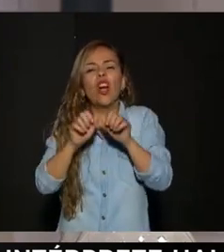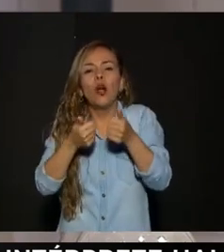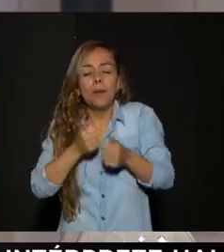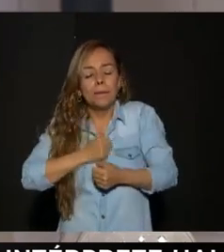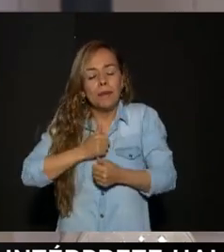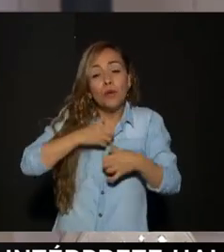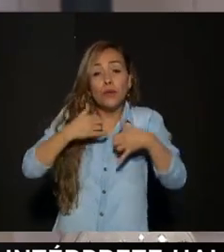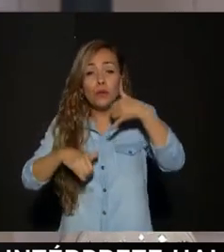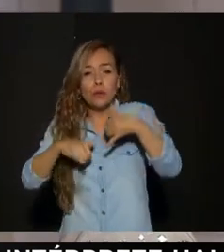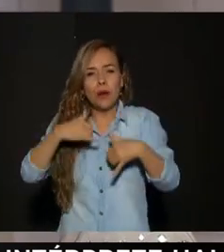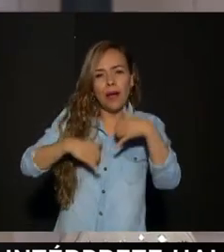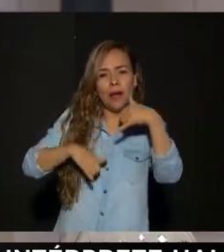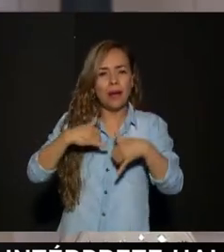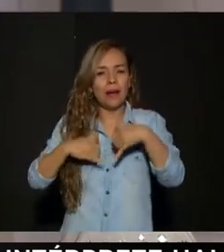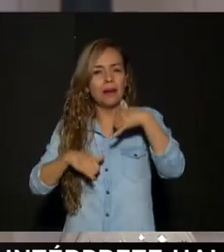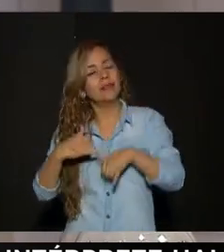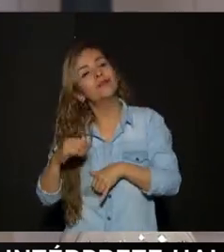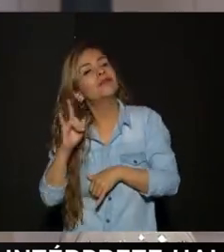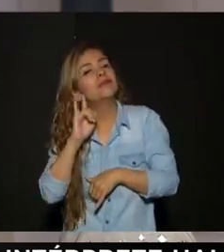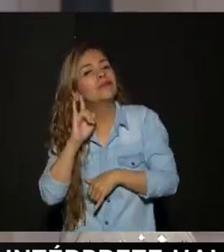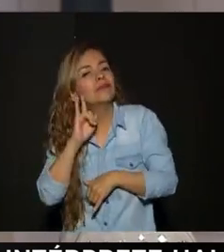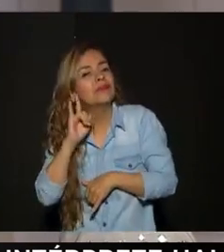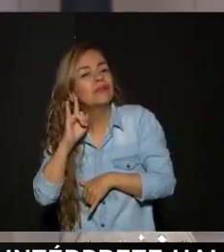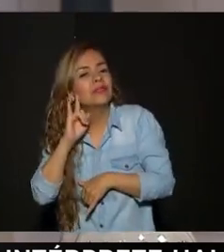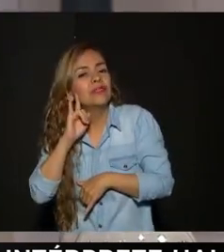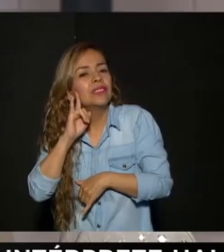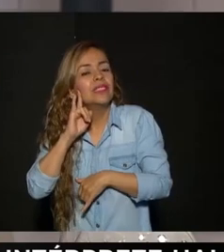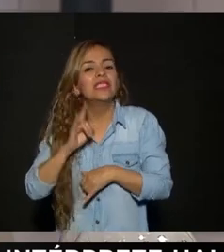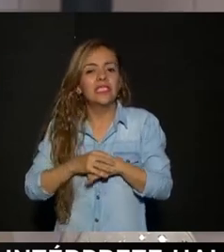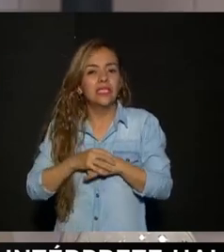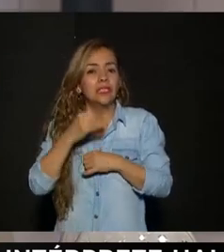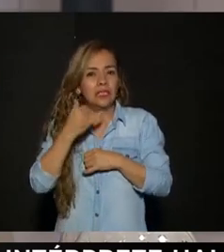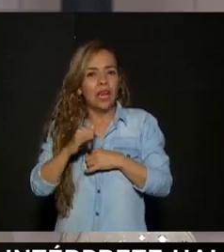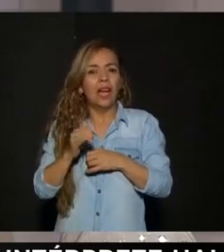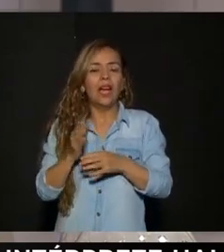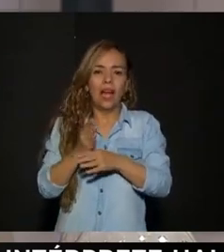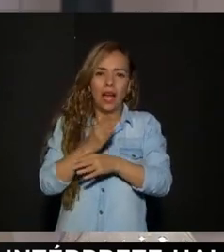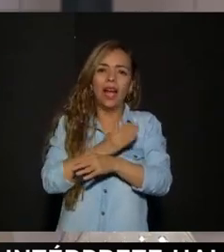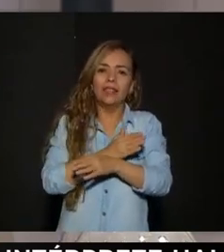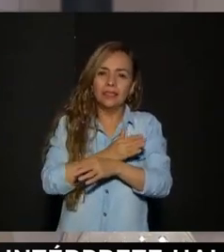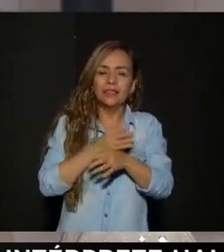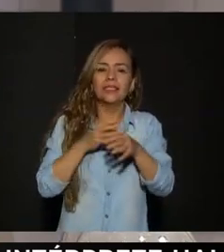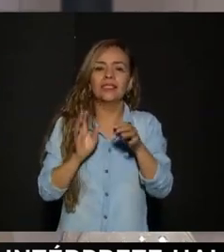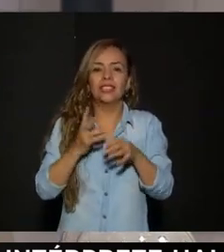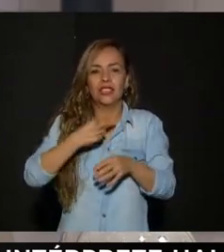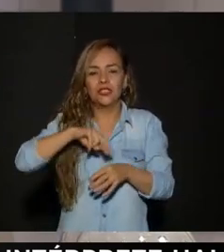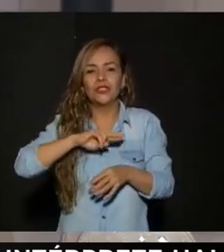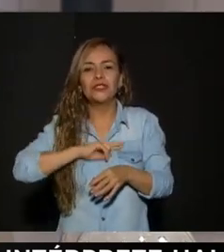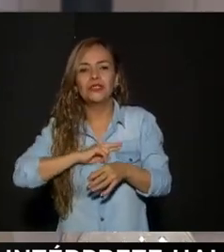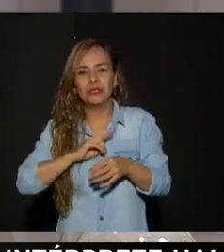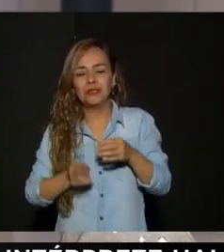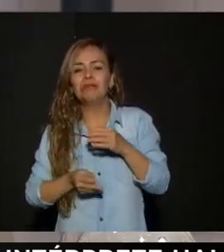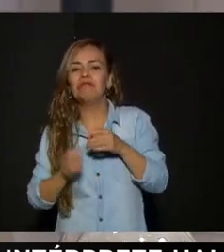jugar al sonido, que es muy importante y divertirse, ya lo hemos hecho. Los avances tuyos con la boca han sido espectacular y todo el mundo lo ha notado, así